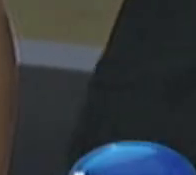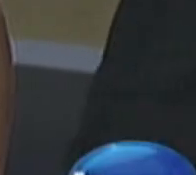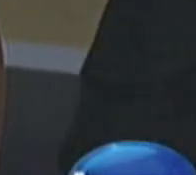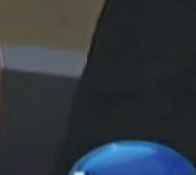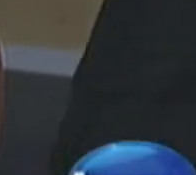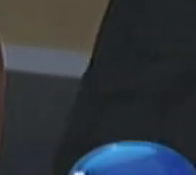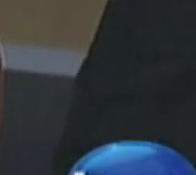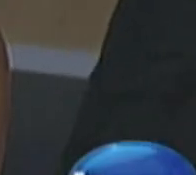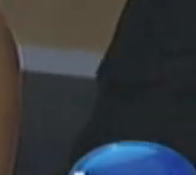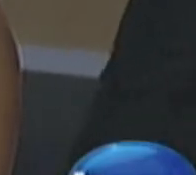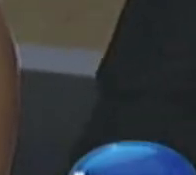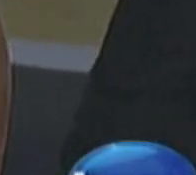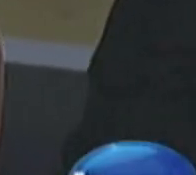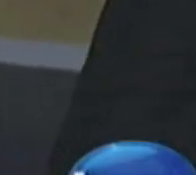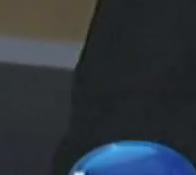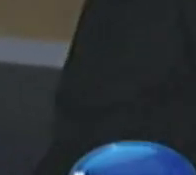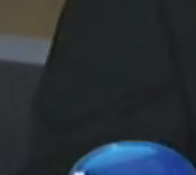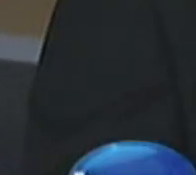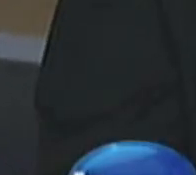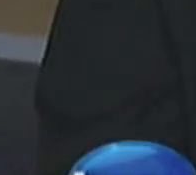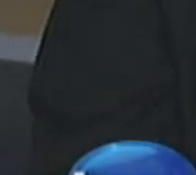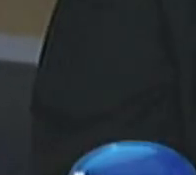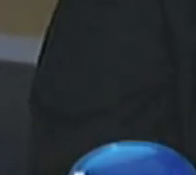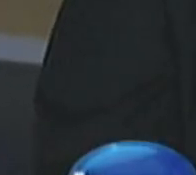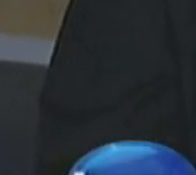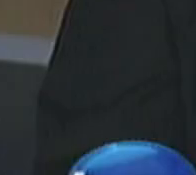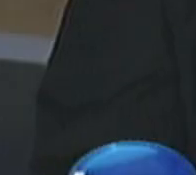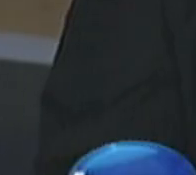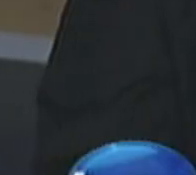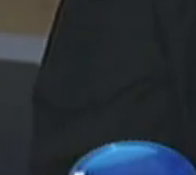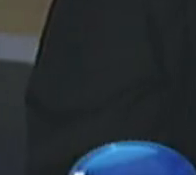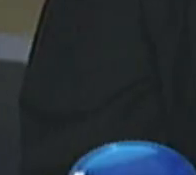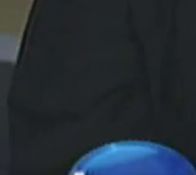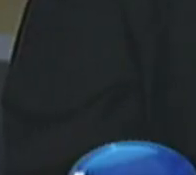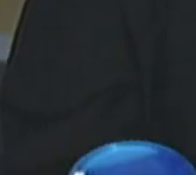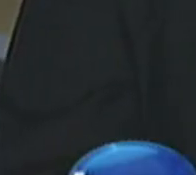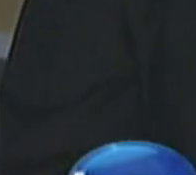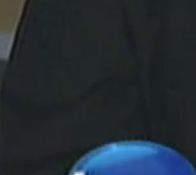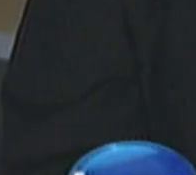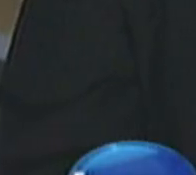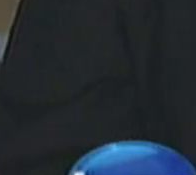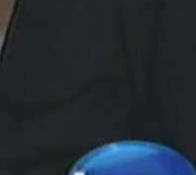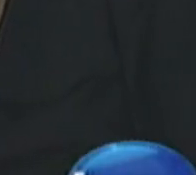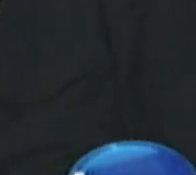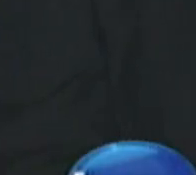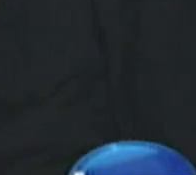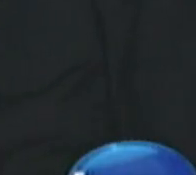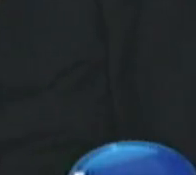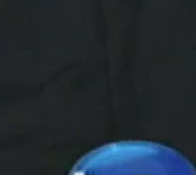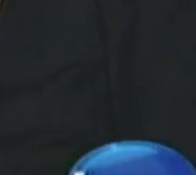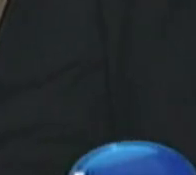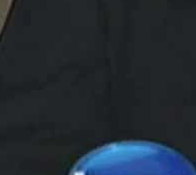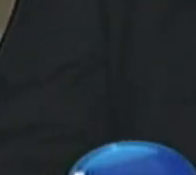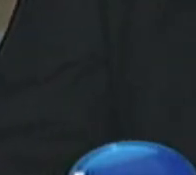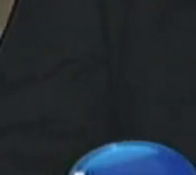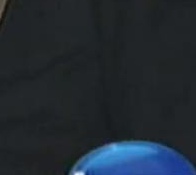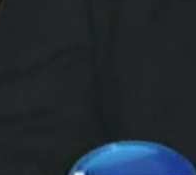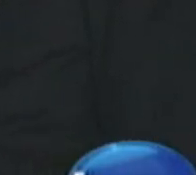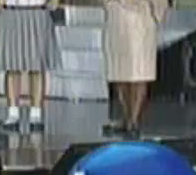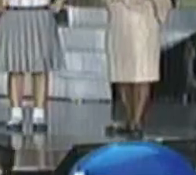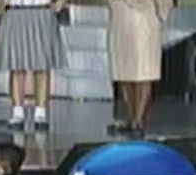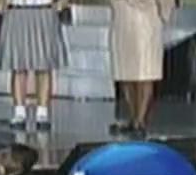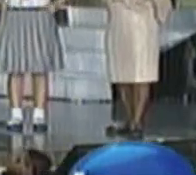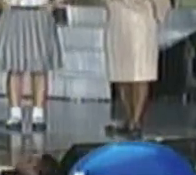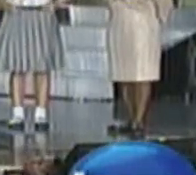Ayala y va a estar entregando justamente los premios. Y chan, chan, chan, chan, llegó lo